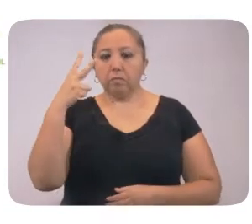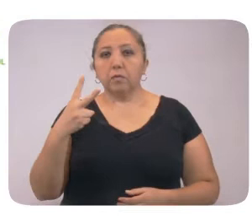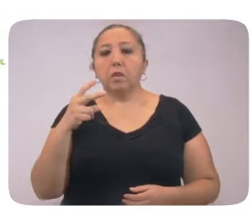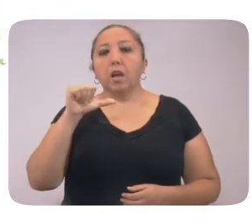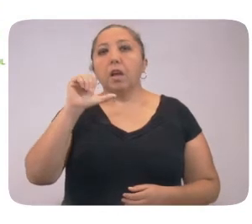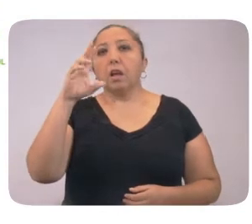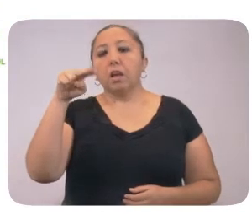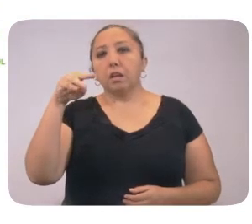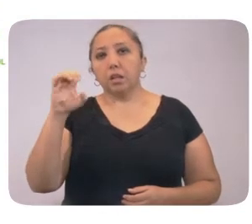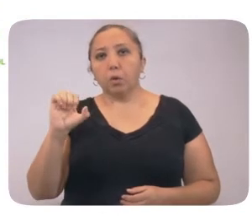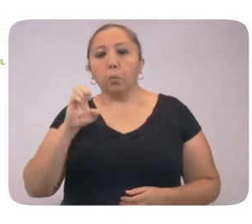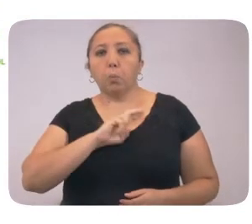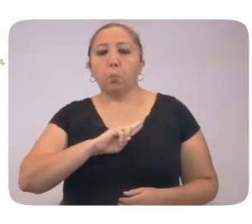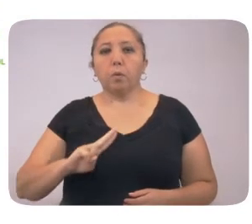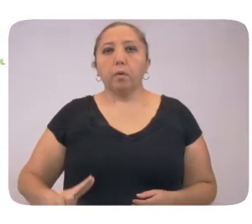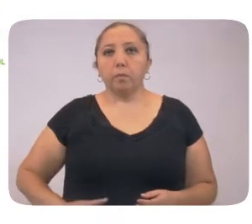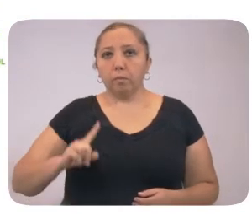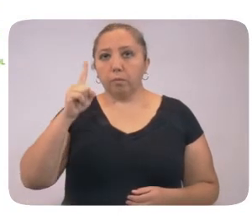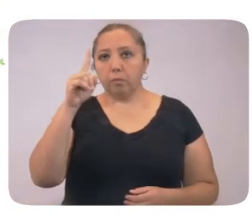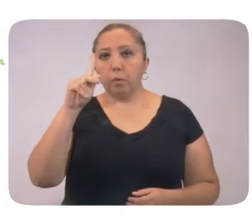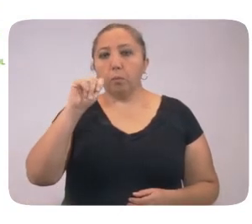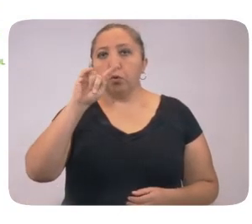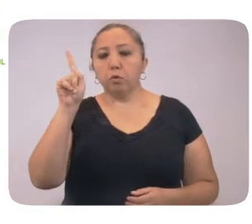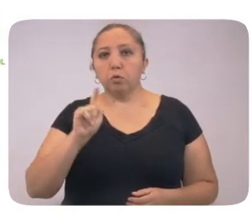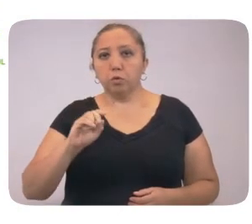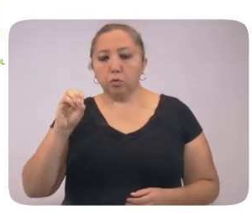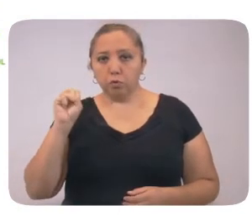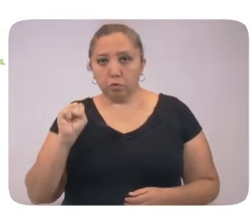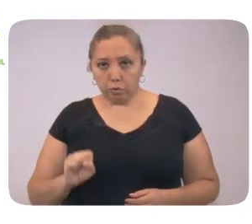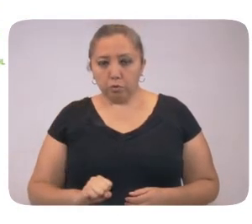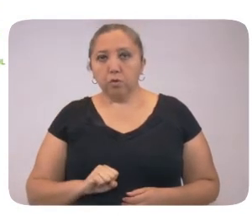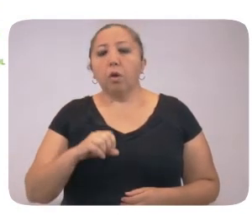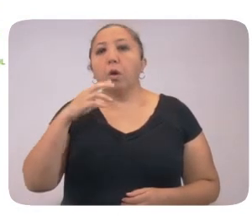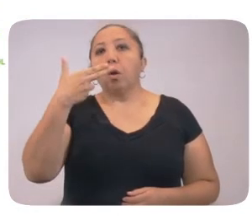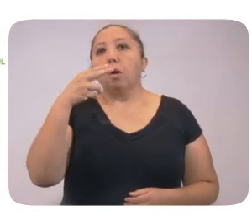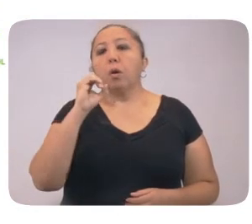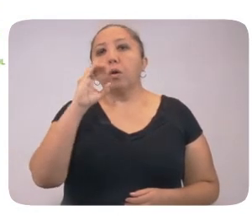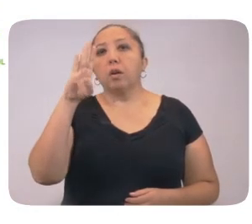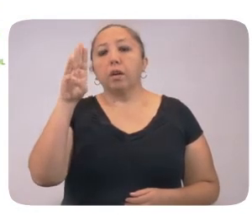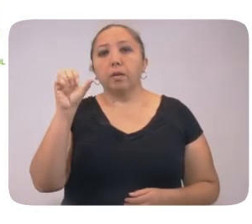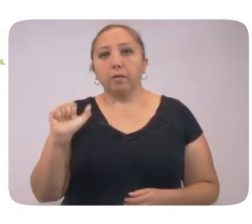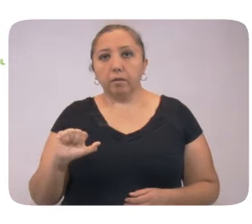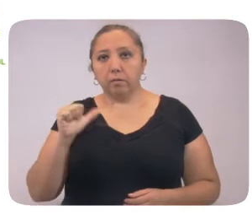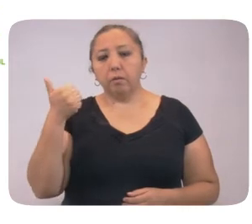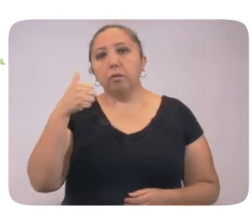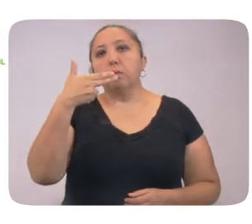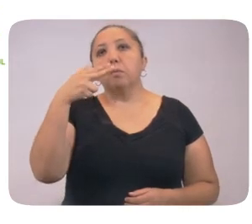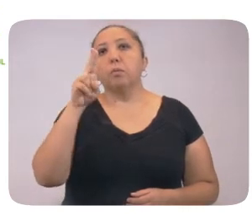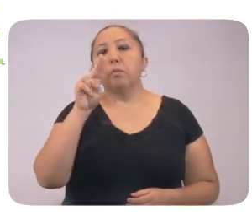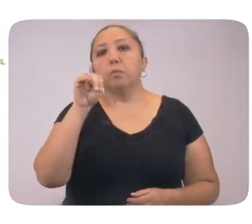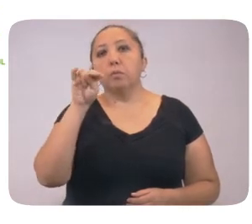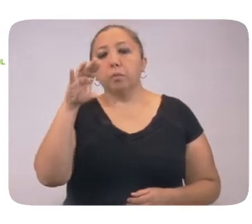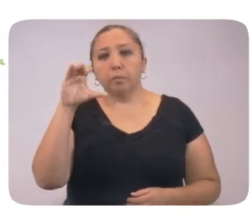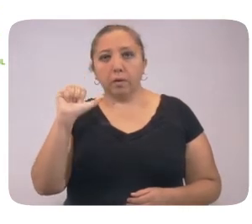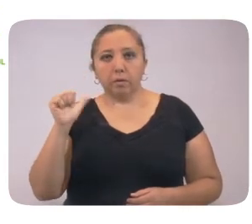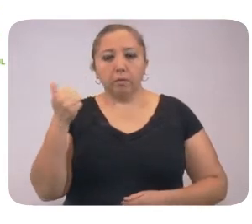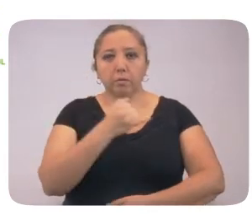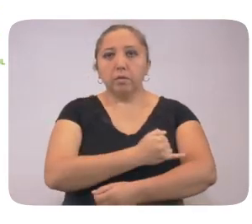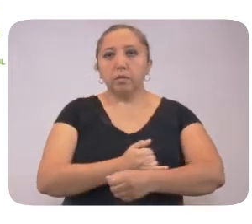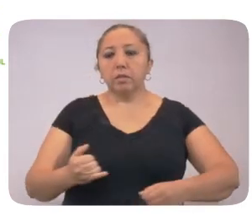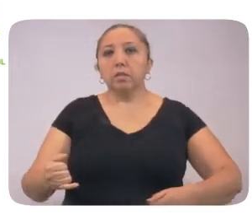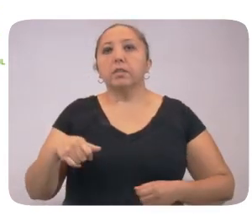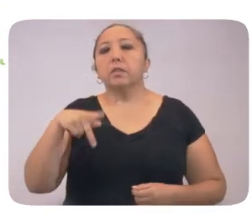en la canc y humana y 1 en box shots chicxulub pueblo o cava con atún hunucmá y shaman